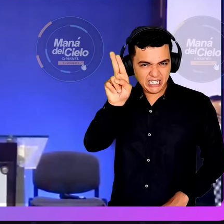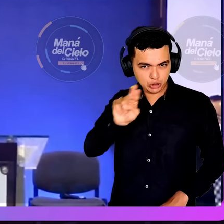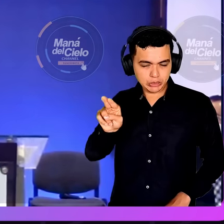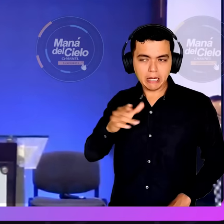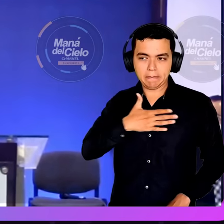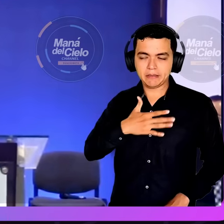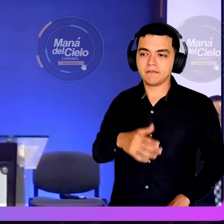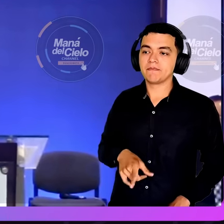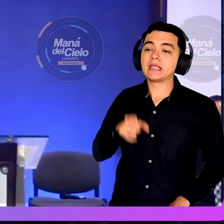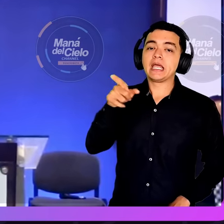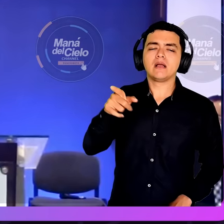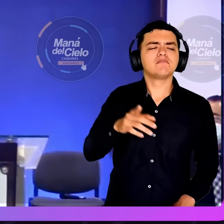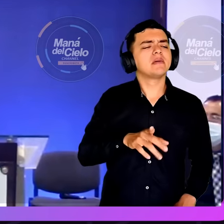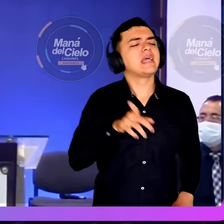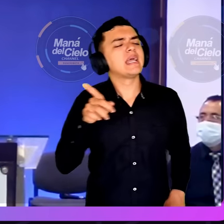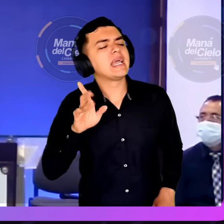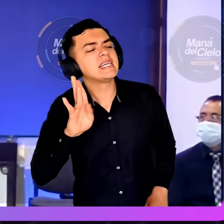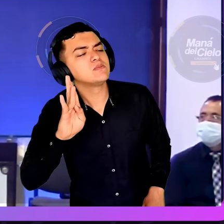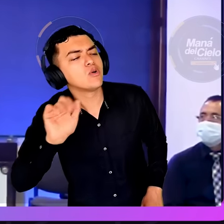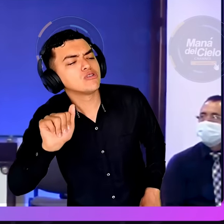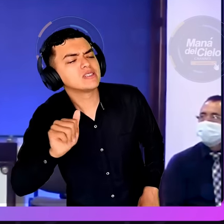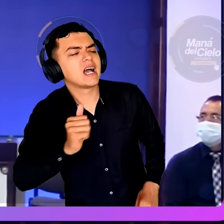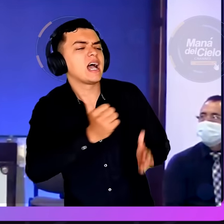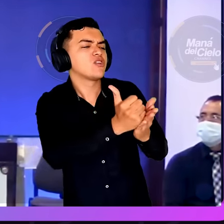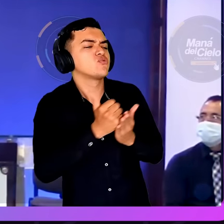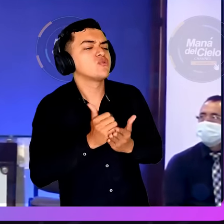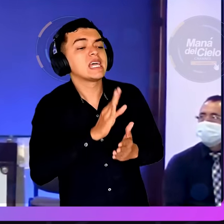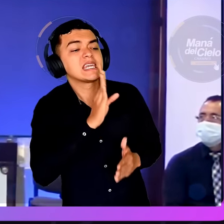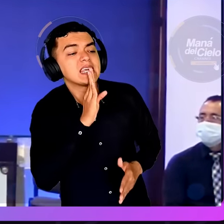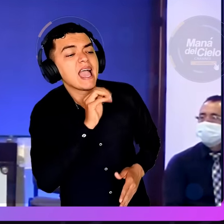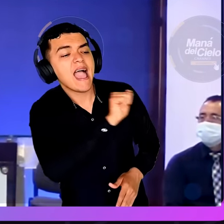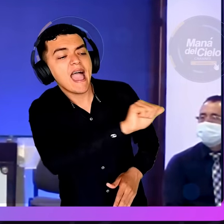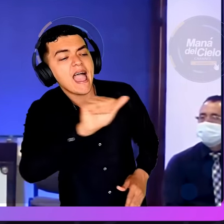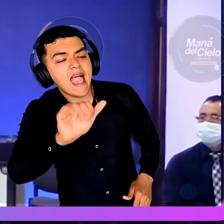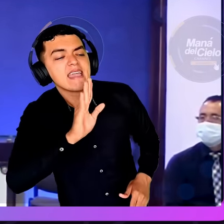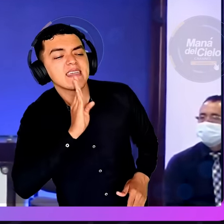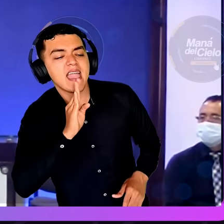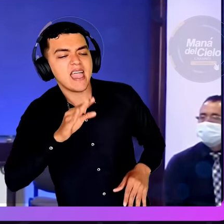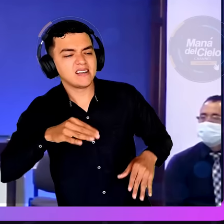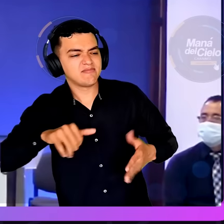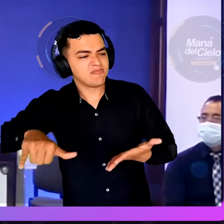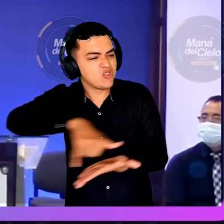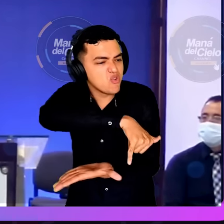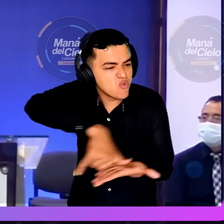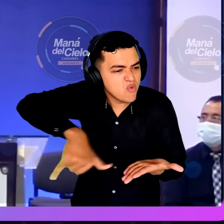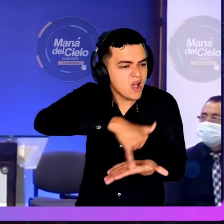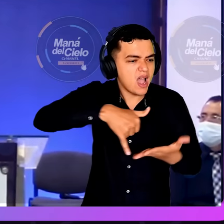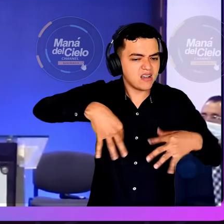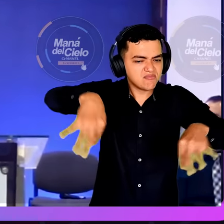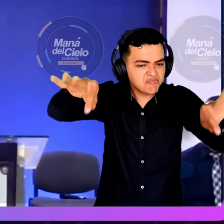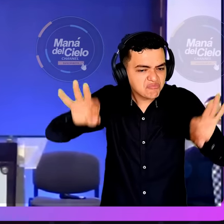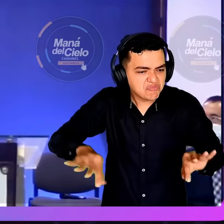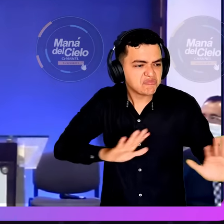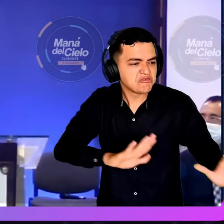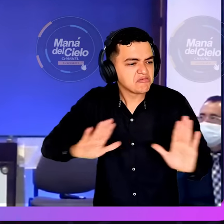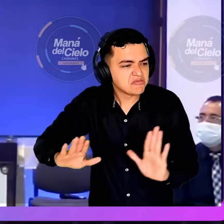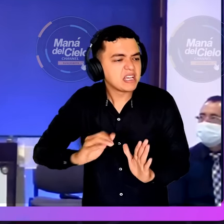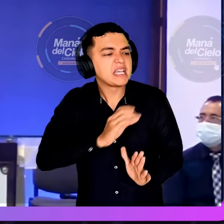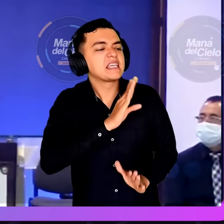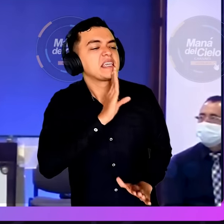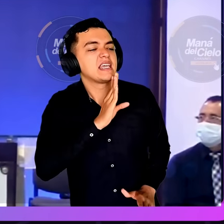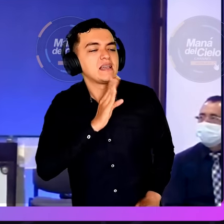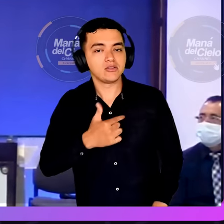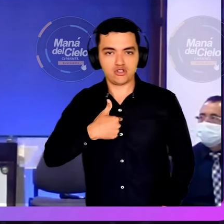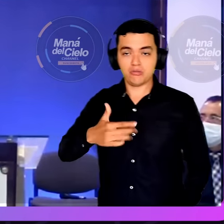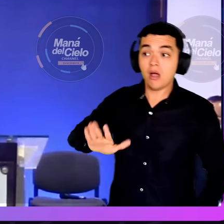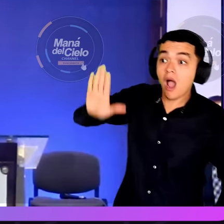a atender, y yo era la primera que levantaba la mano. Y a veces las muchachas me decían, tan lambona, está toda hora, que ni tan no, para la... Yo decía,